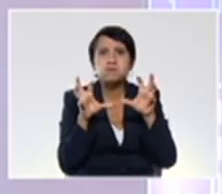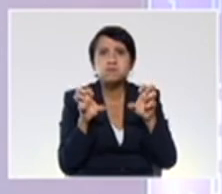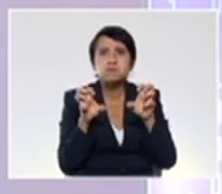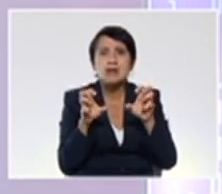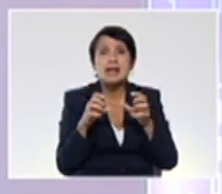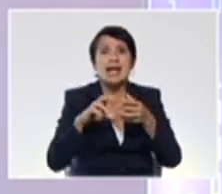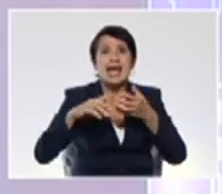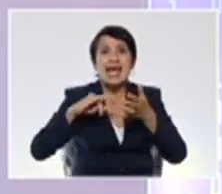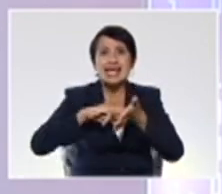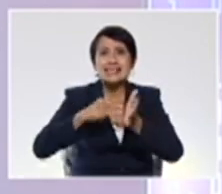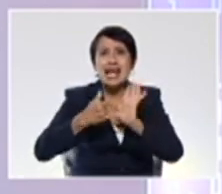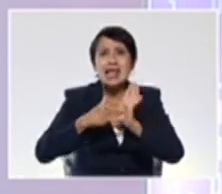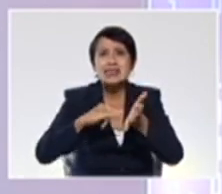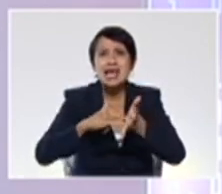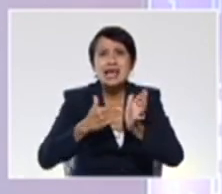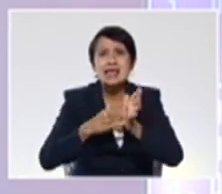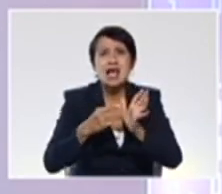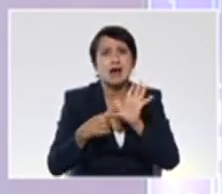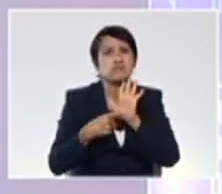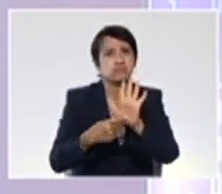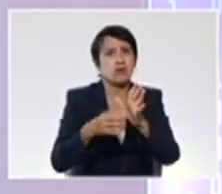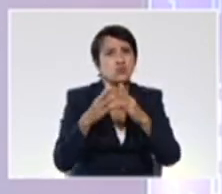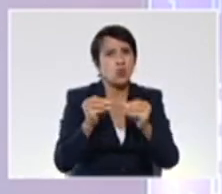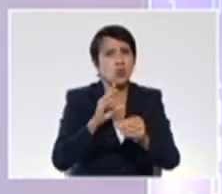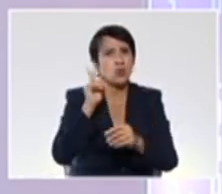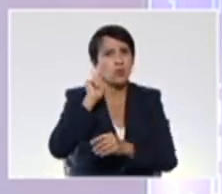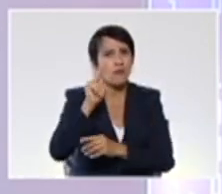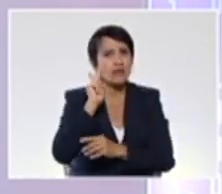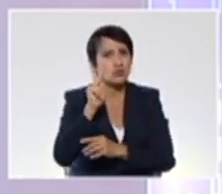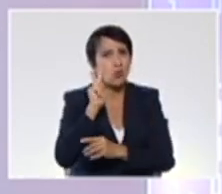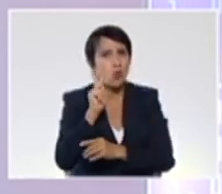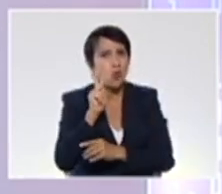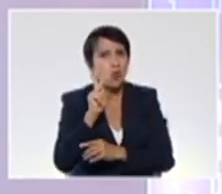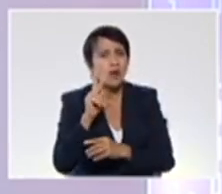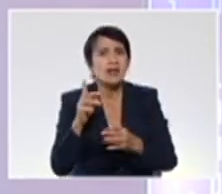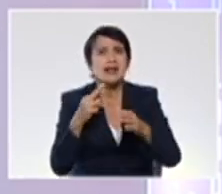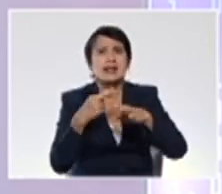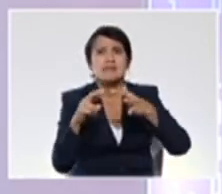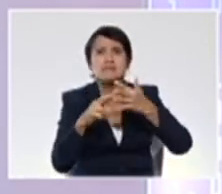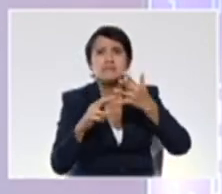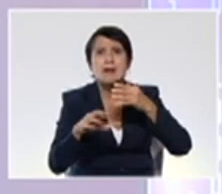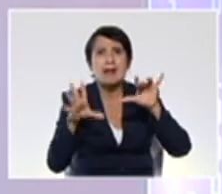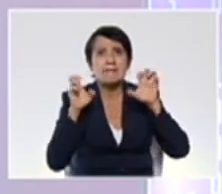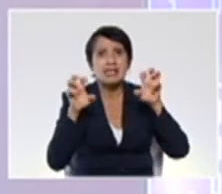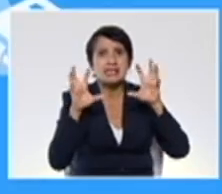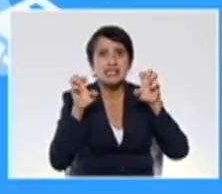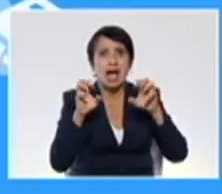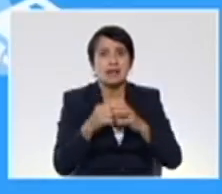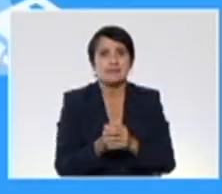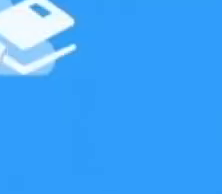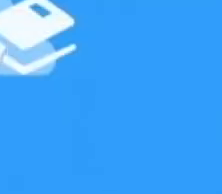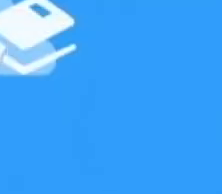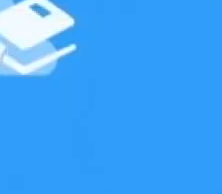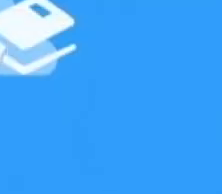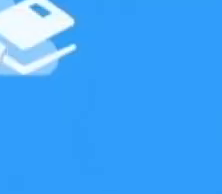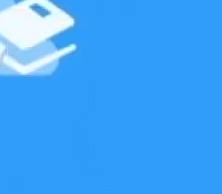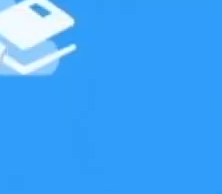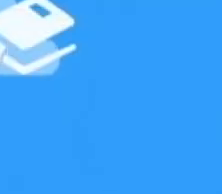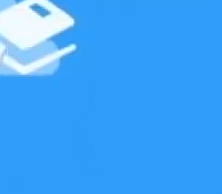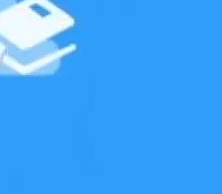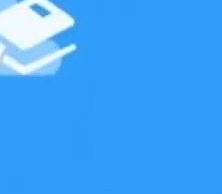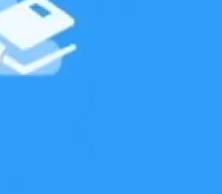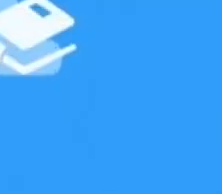las estrategias que nos pueden ofrecer nuestros profesores de recursos para el aprendizaje.